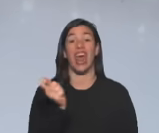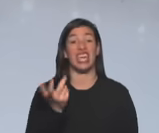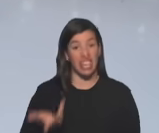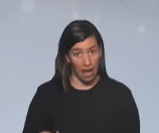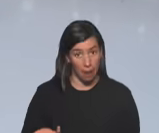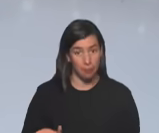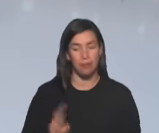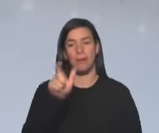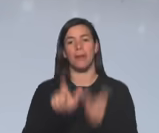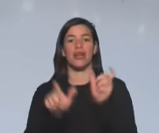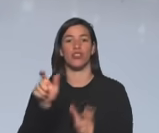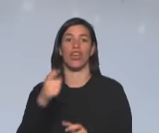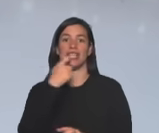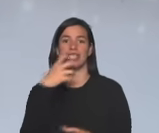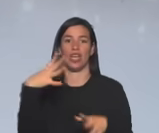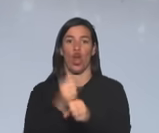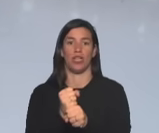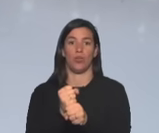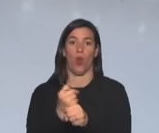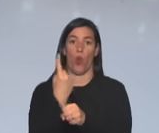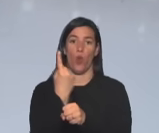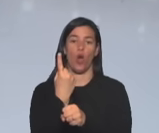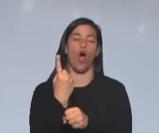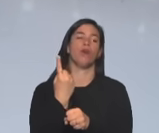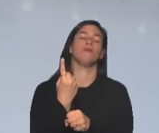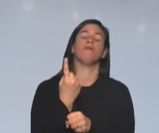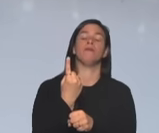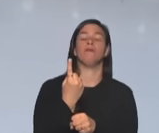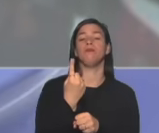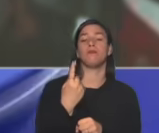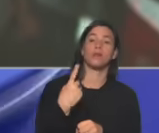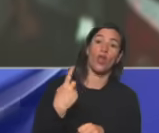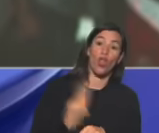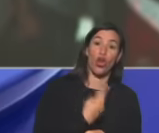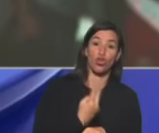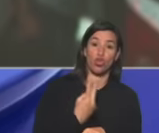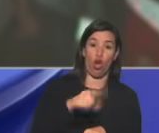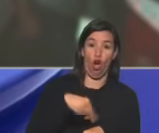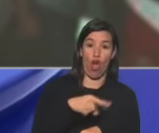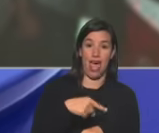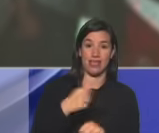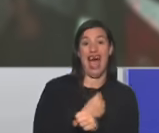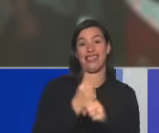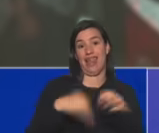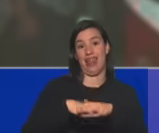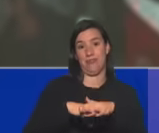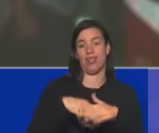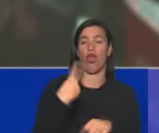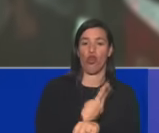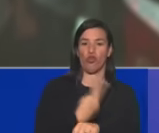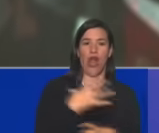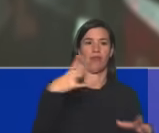personas que se tomen dos colectivos en menos de 2 horas. En cuanto al gobierno nacional, él también se va a hacer